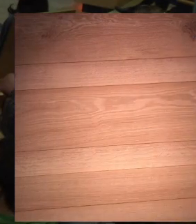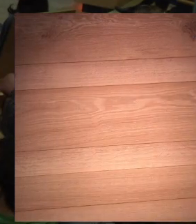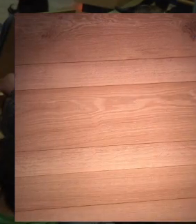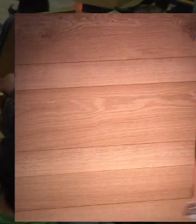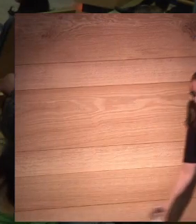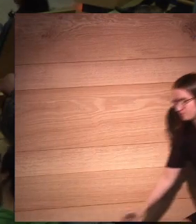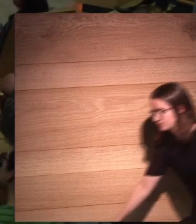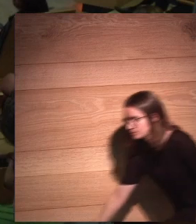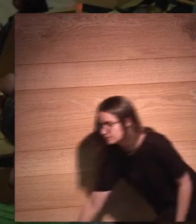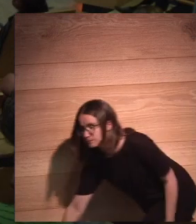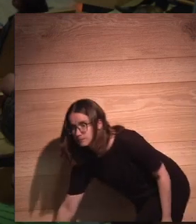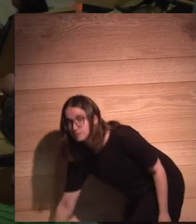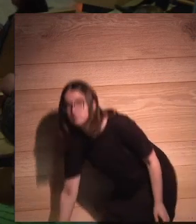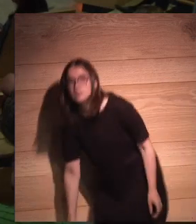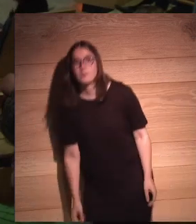Buenas tardes.